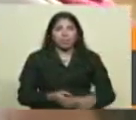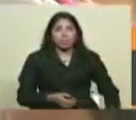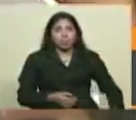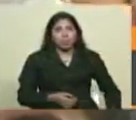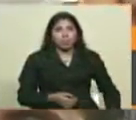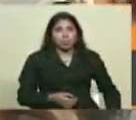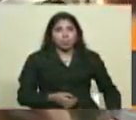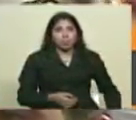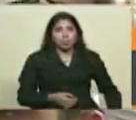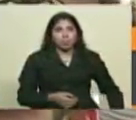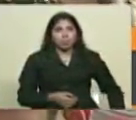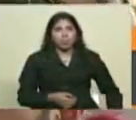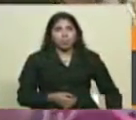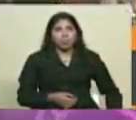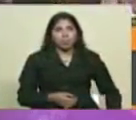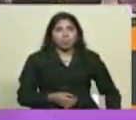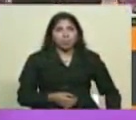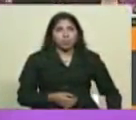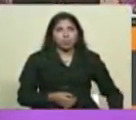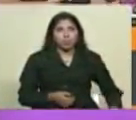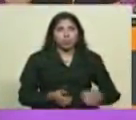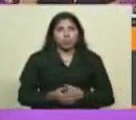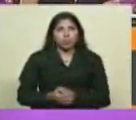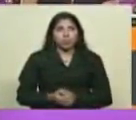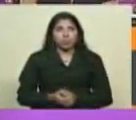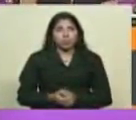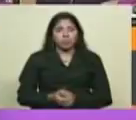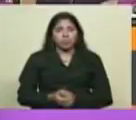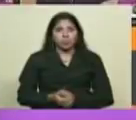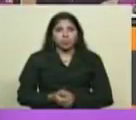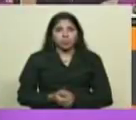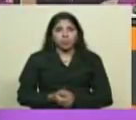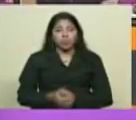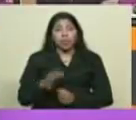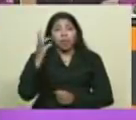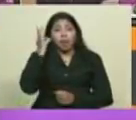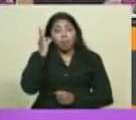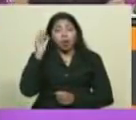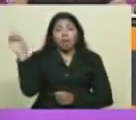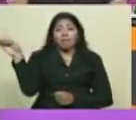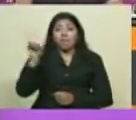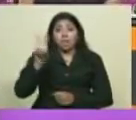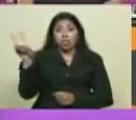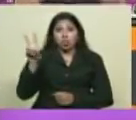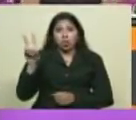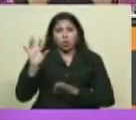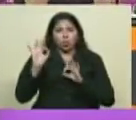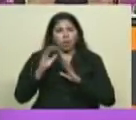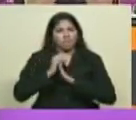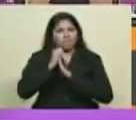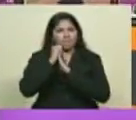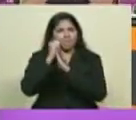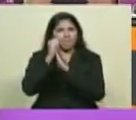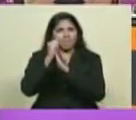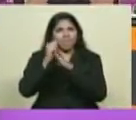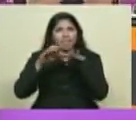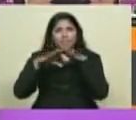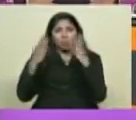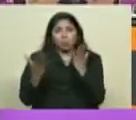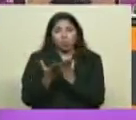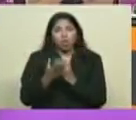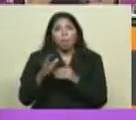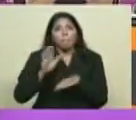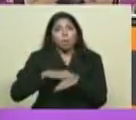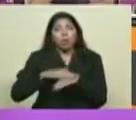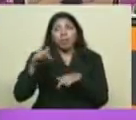Ha sonado la campanada de la igualdad y las mujeres venezolanas van a la vanguardia, porque en Venezuela